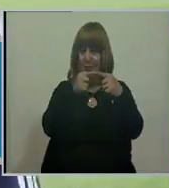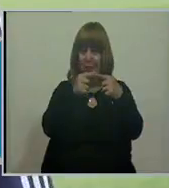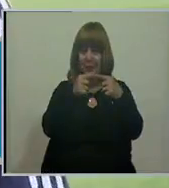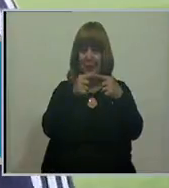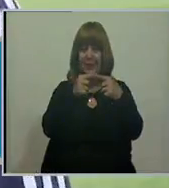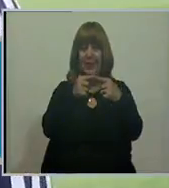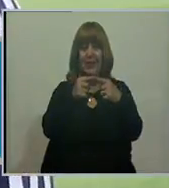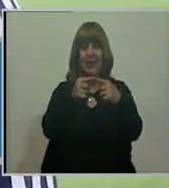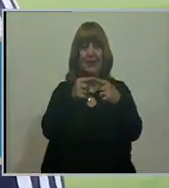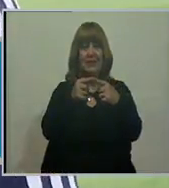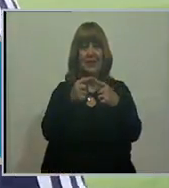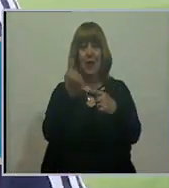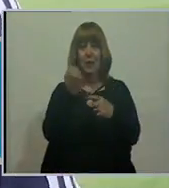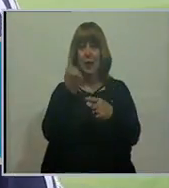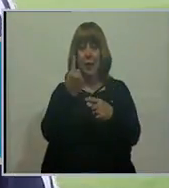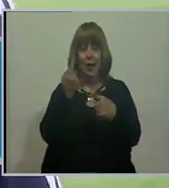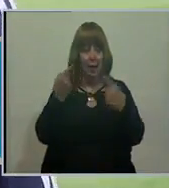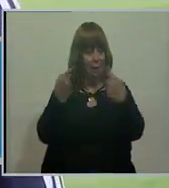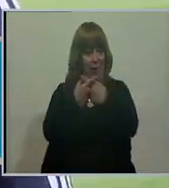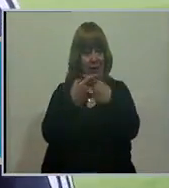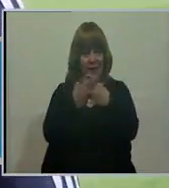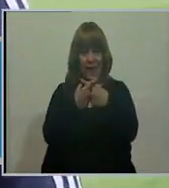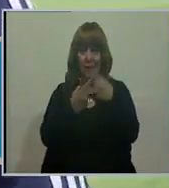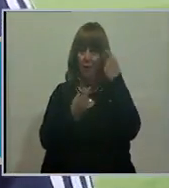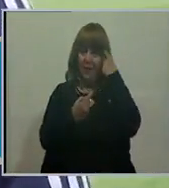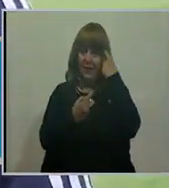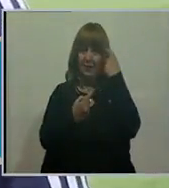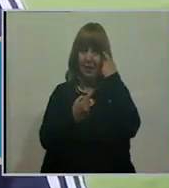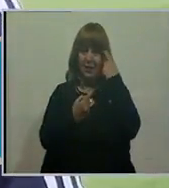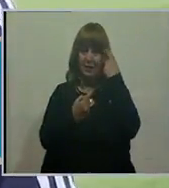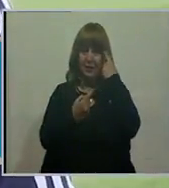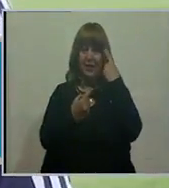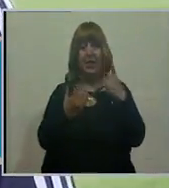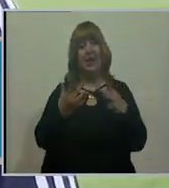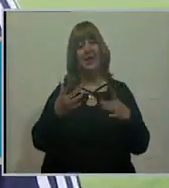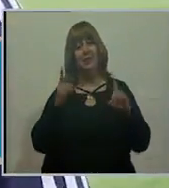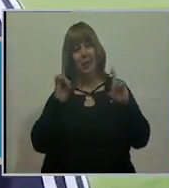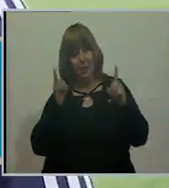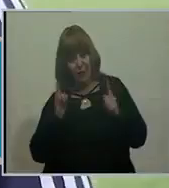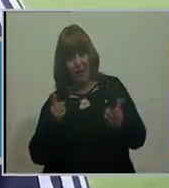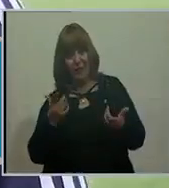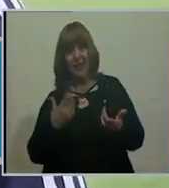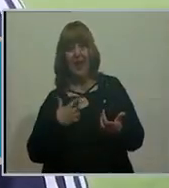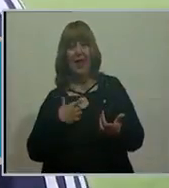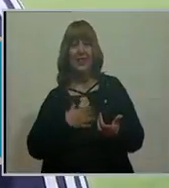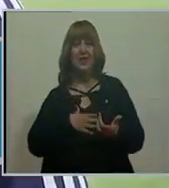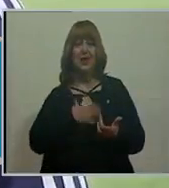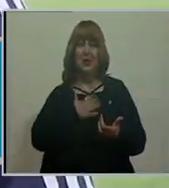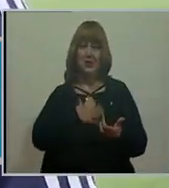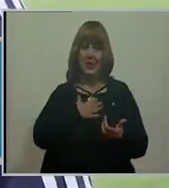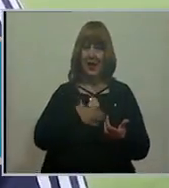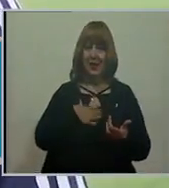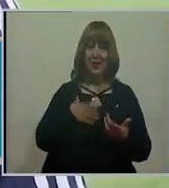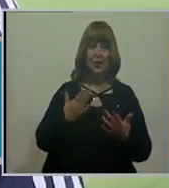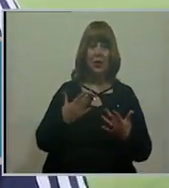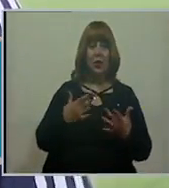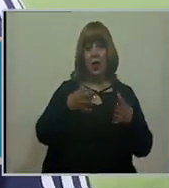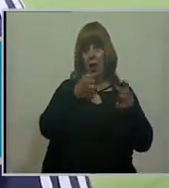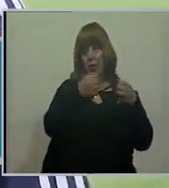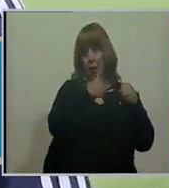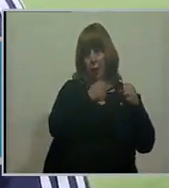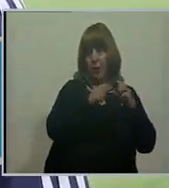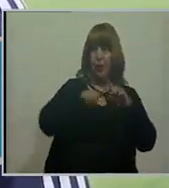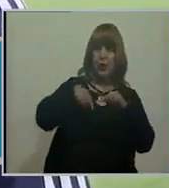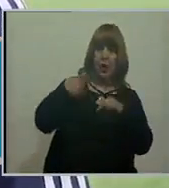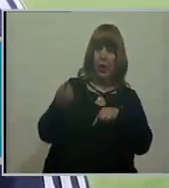en el de cara al primer partido. Y bueno, disfrutando de lo extra deportivo también, pero bueno,